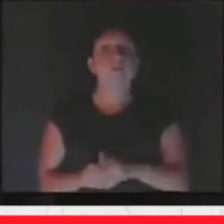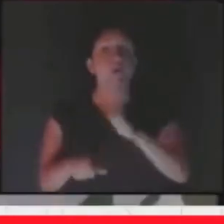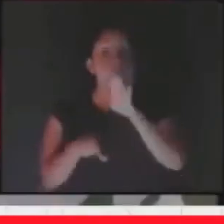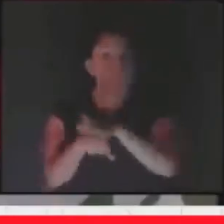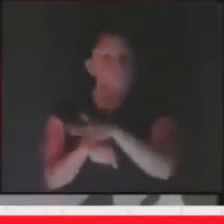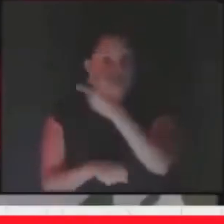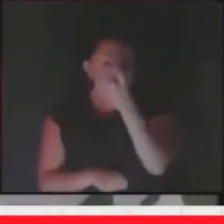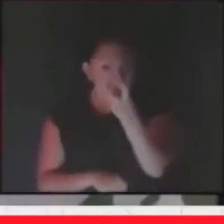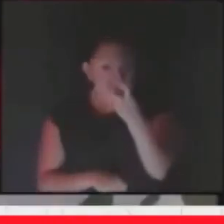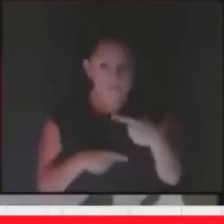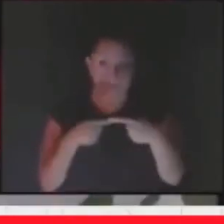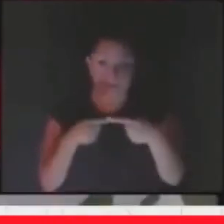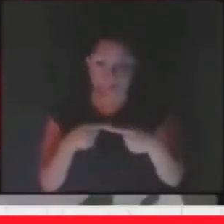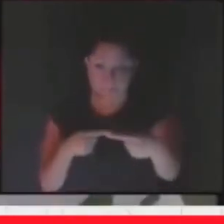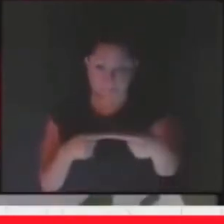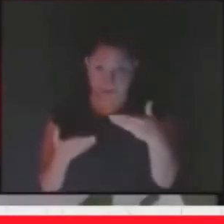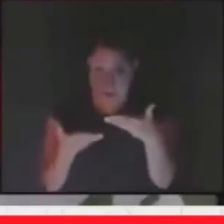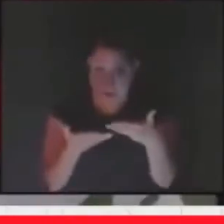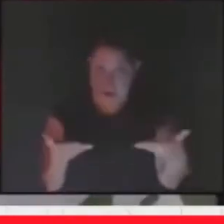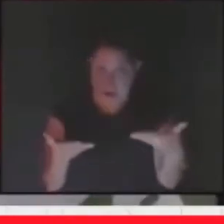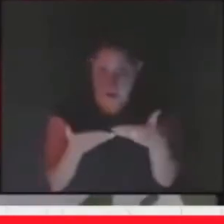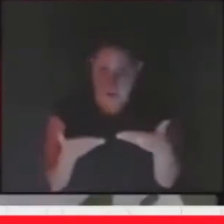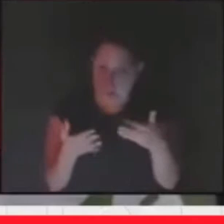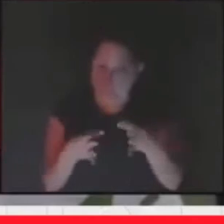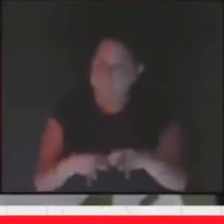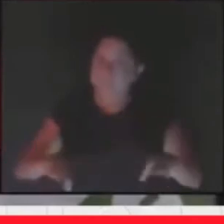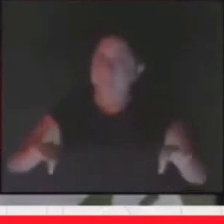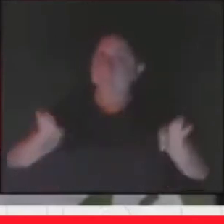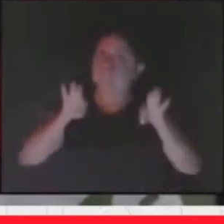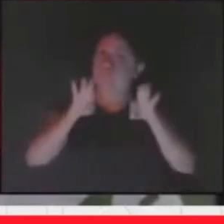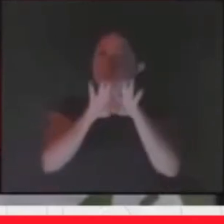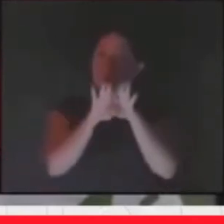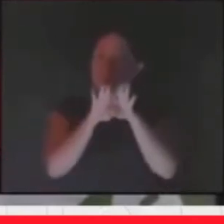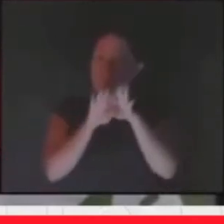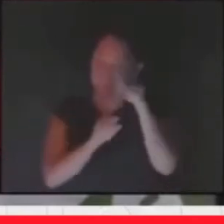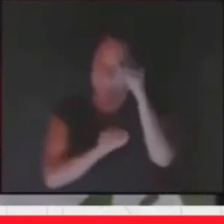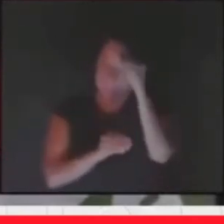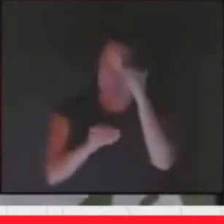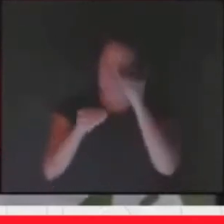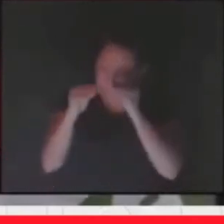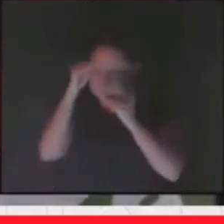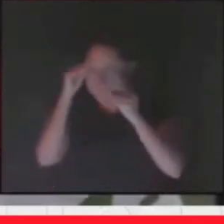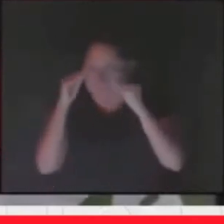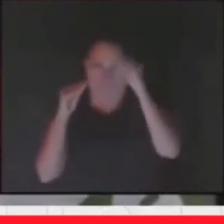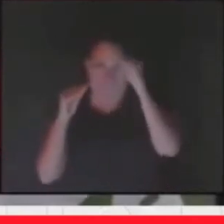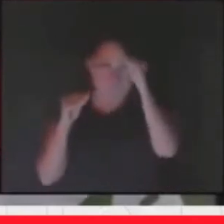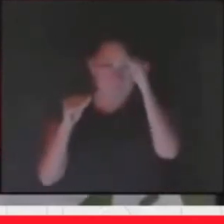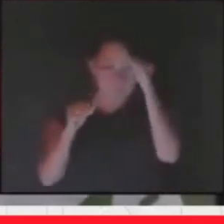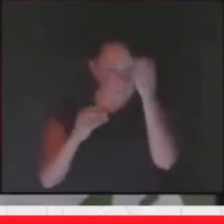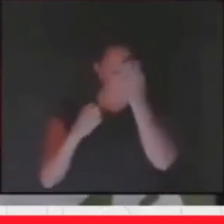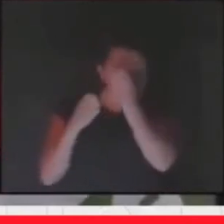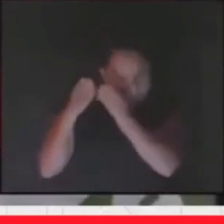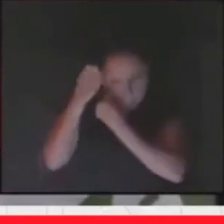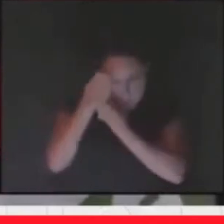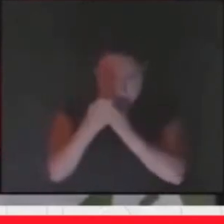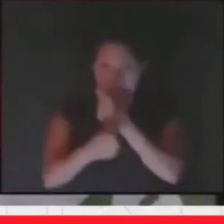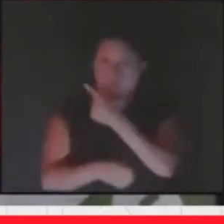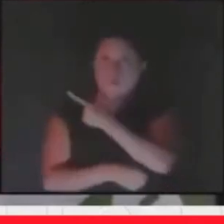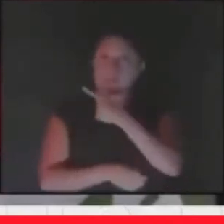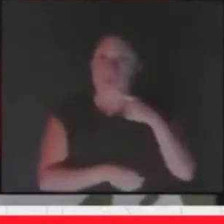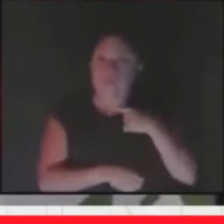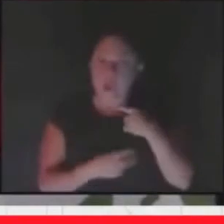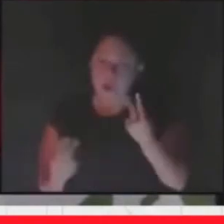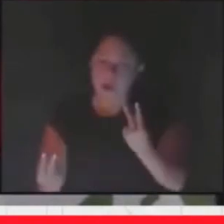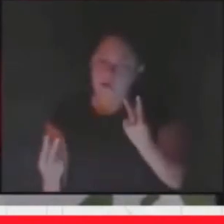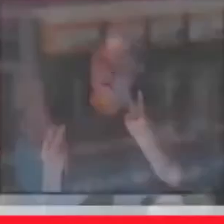a darse una vuelta por allá y se va a dar cuenta que ese no era el PRI que en algún momento existió, el PRI de José López Portillo, el